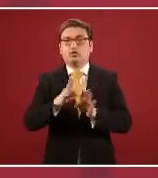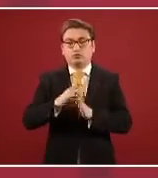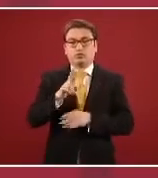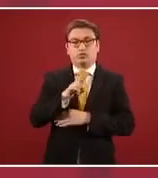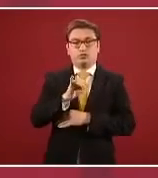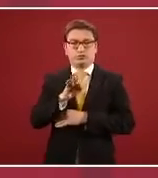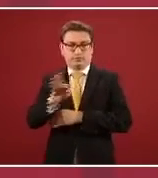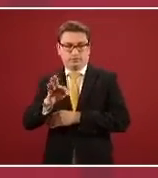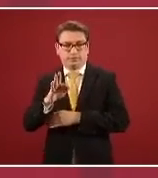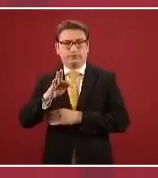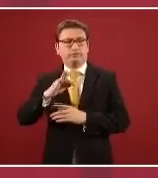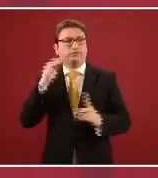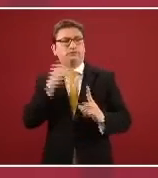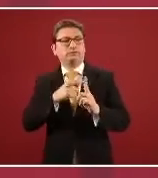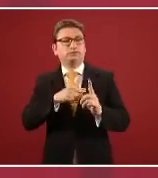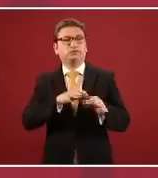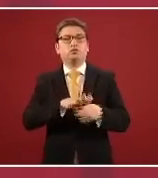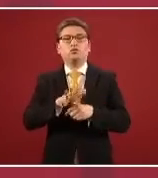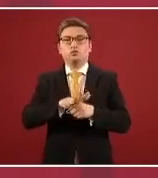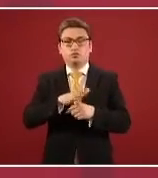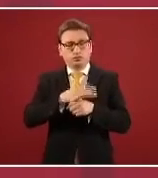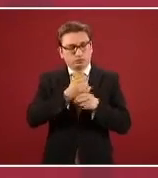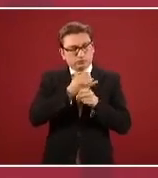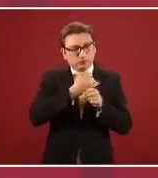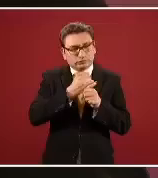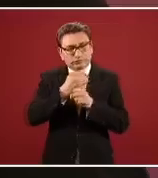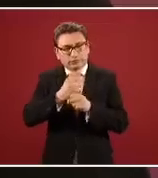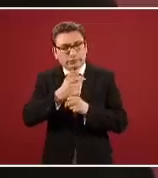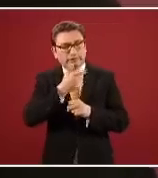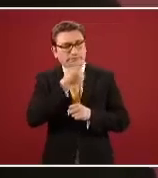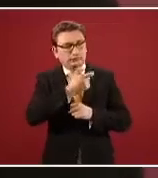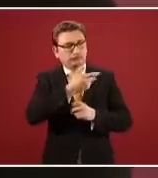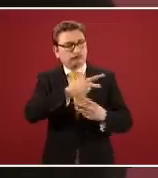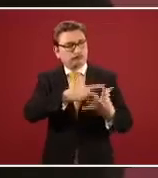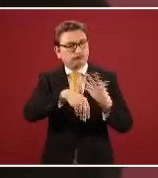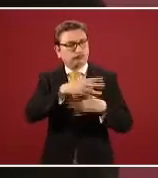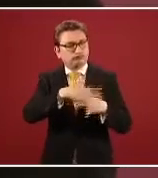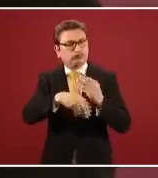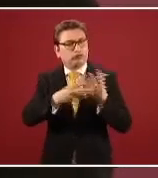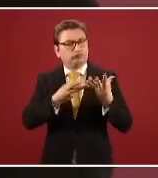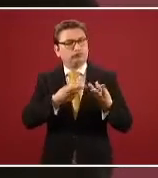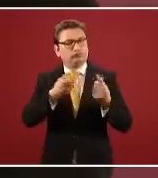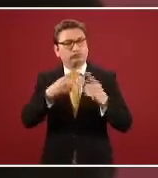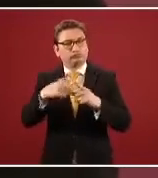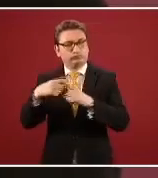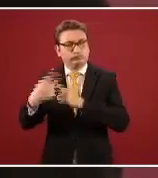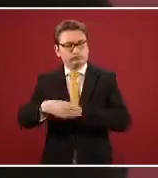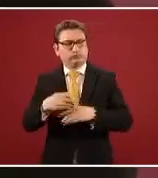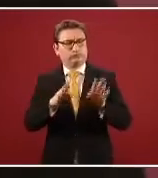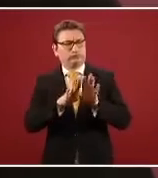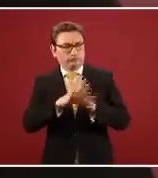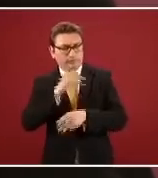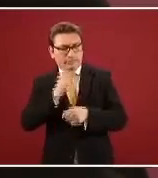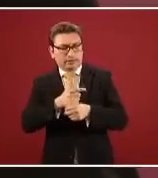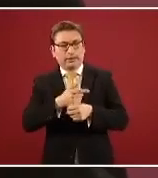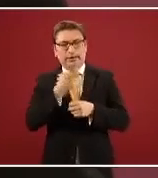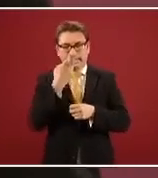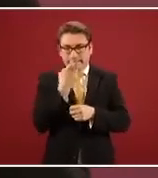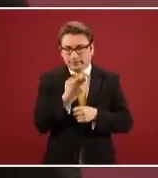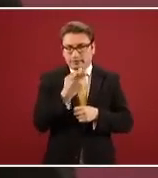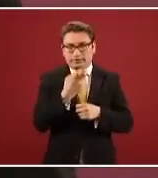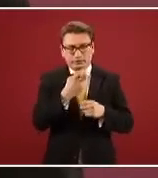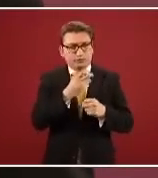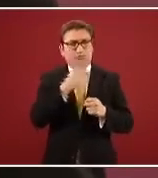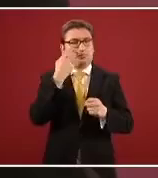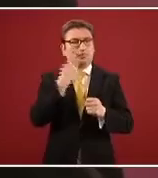Inteligencia Financiera ha sido detectar los flujos ilícitos de capitales y con ello generar acuerdos